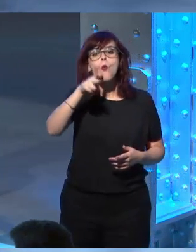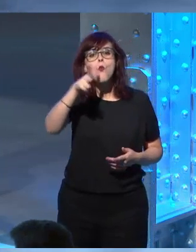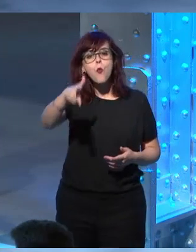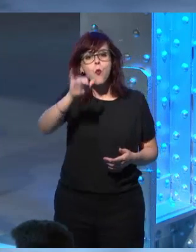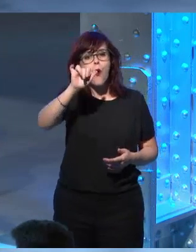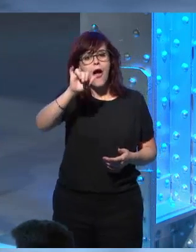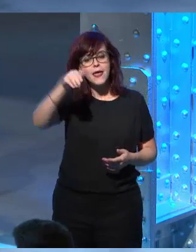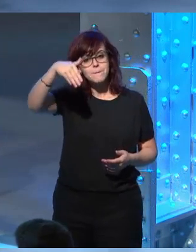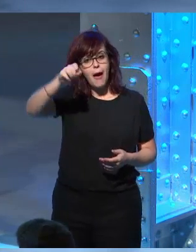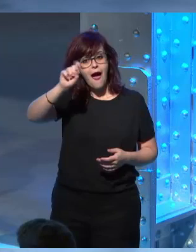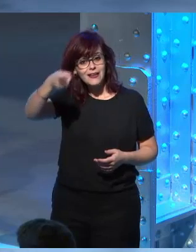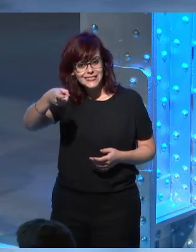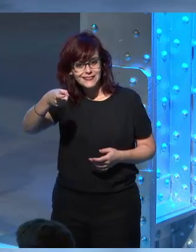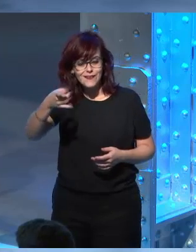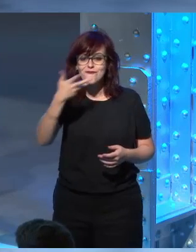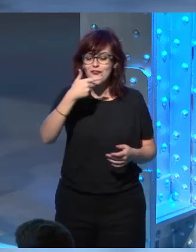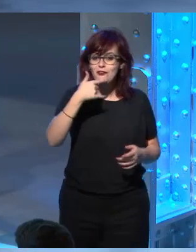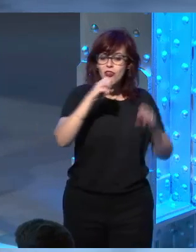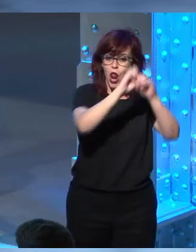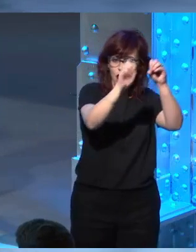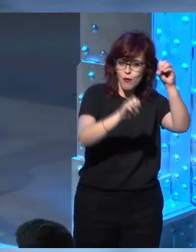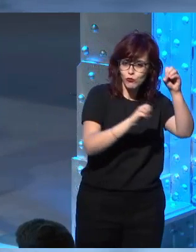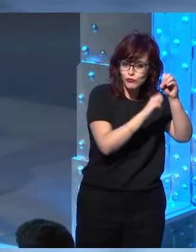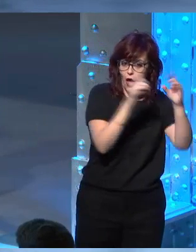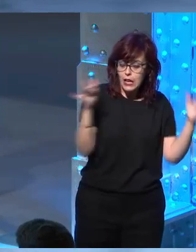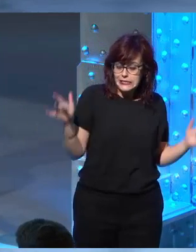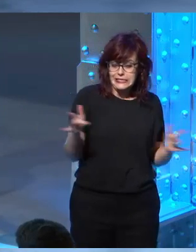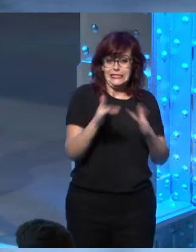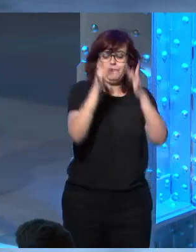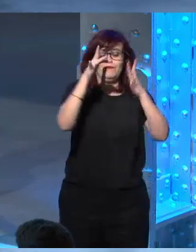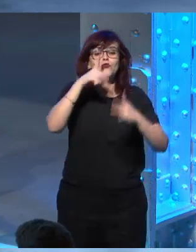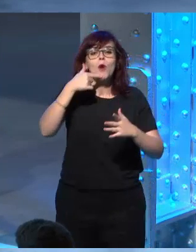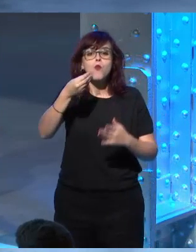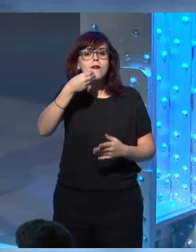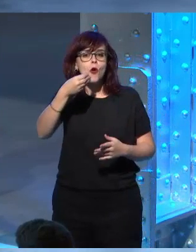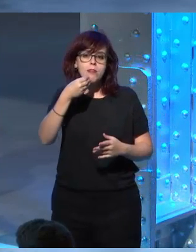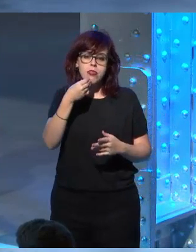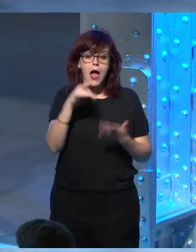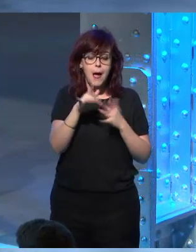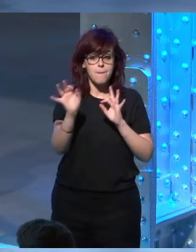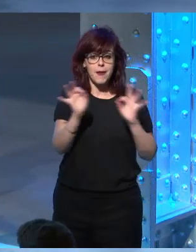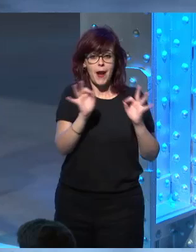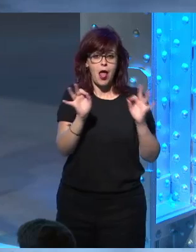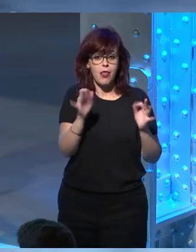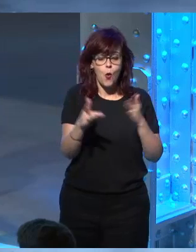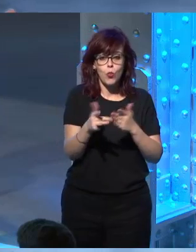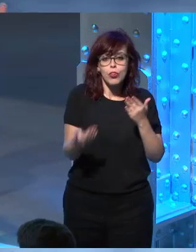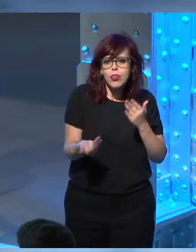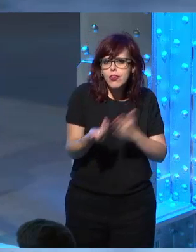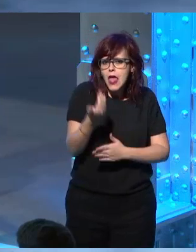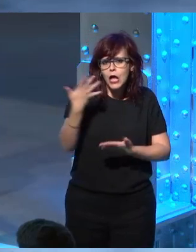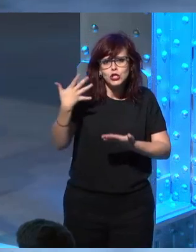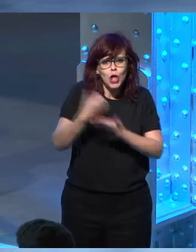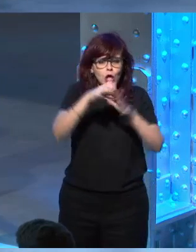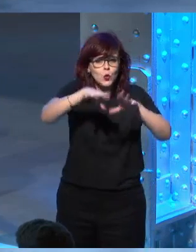ganas de conocer al orden mundial. Se conocieron en una comida que fue, digamos, un poco propiciada por este lugar. Vieron que teníais muchas